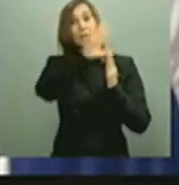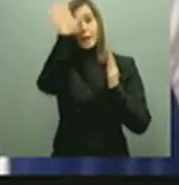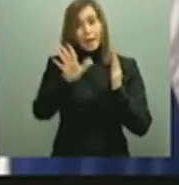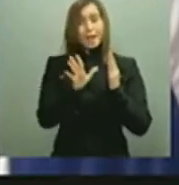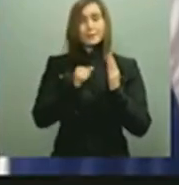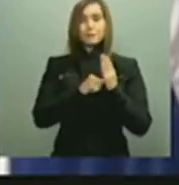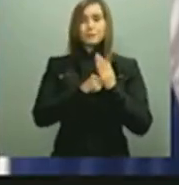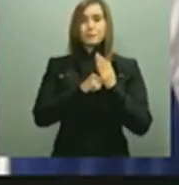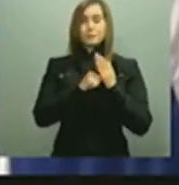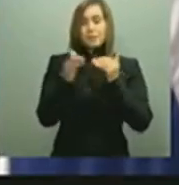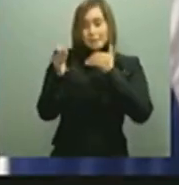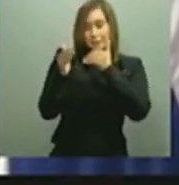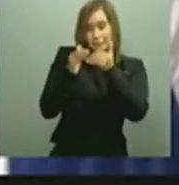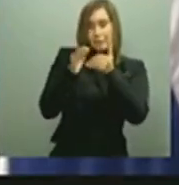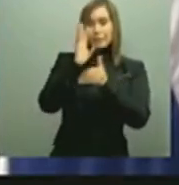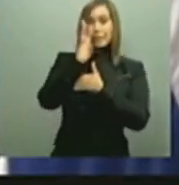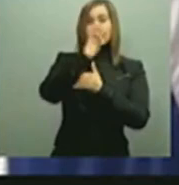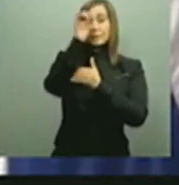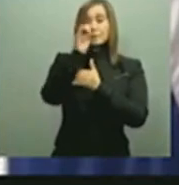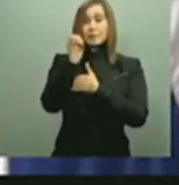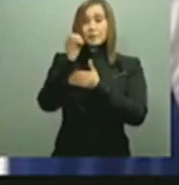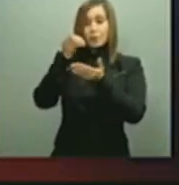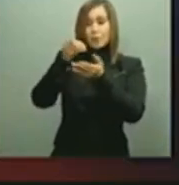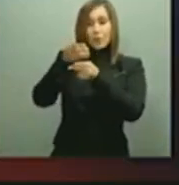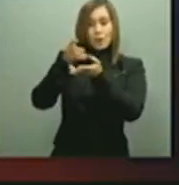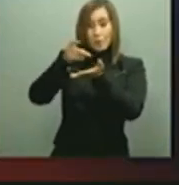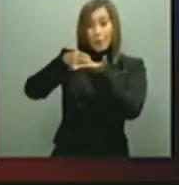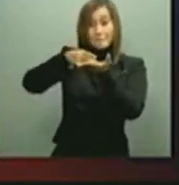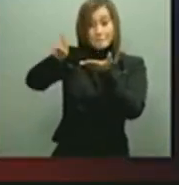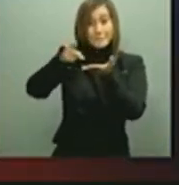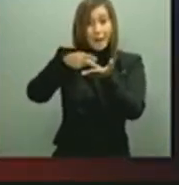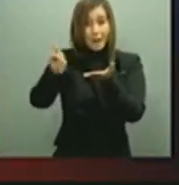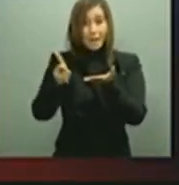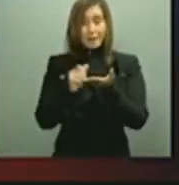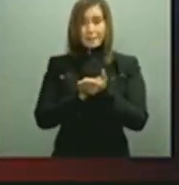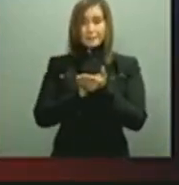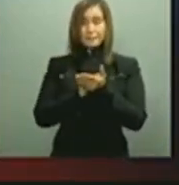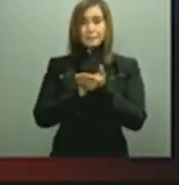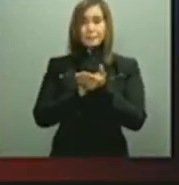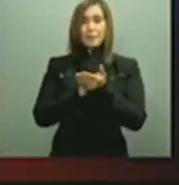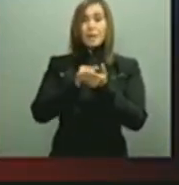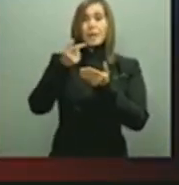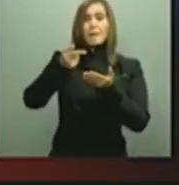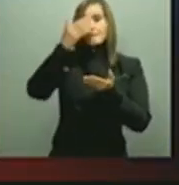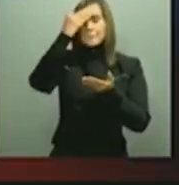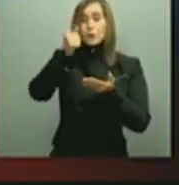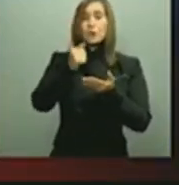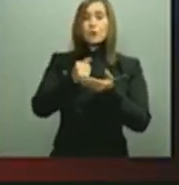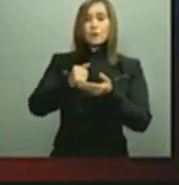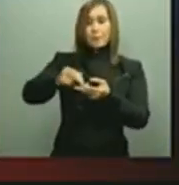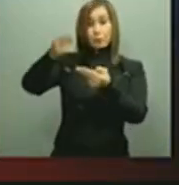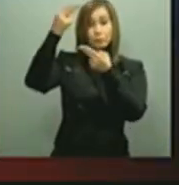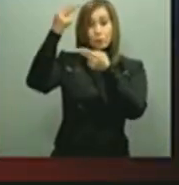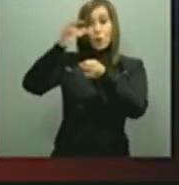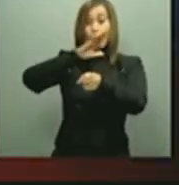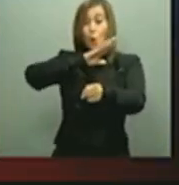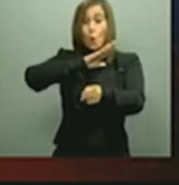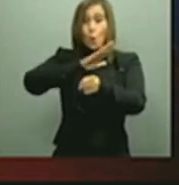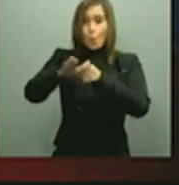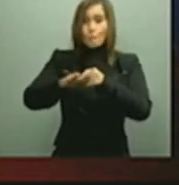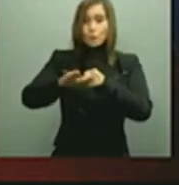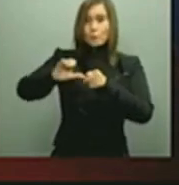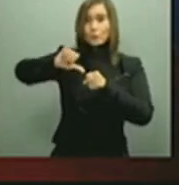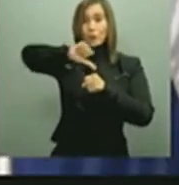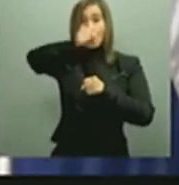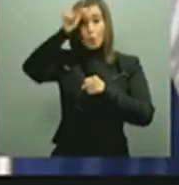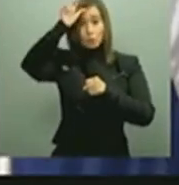cerca del 60% de la deuda que hemos tenido que contratar ha sido para honrar compromisos asumidos por otros